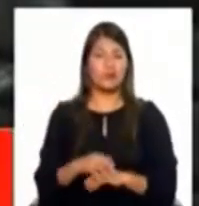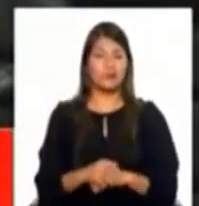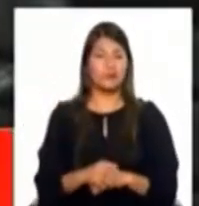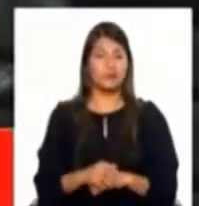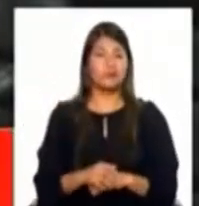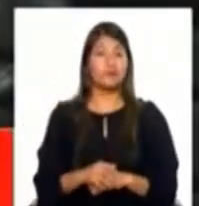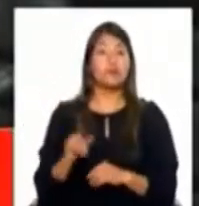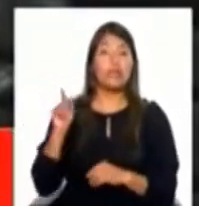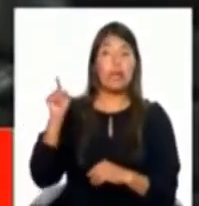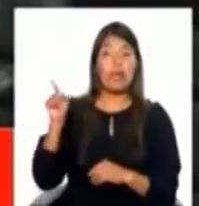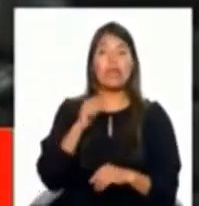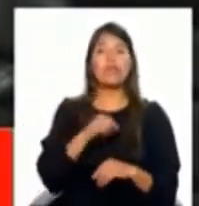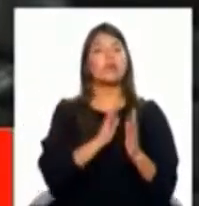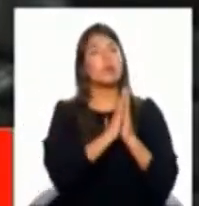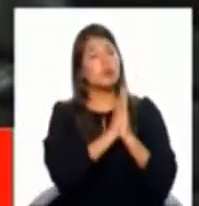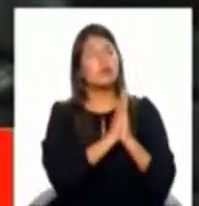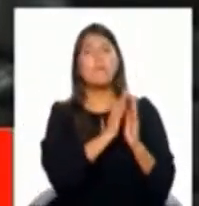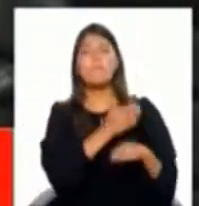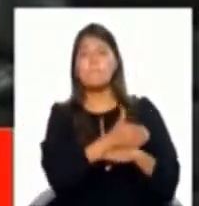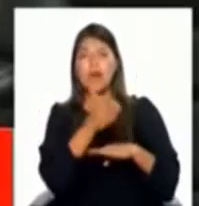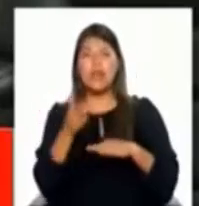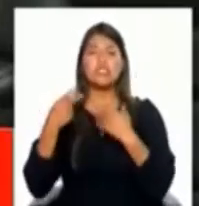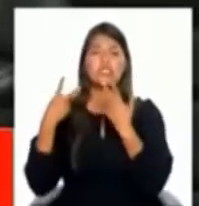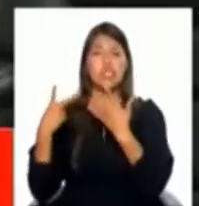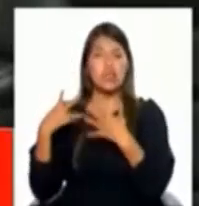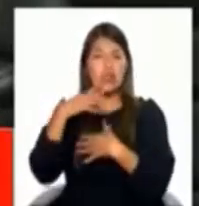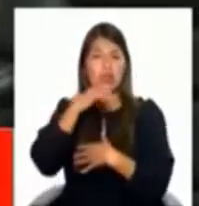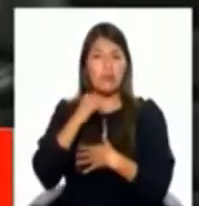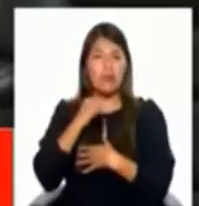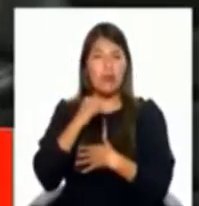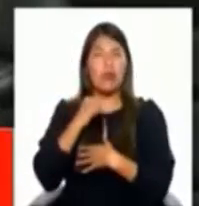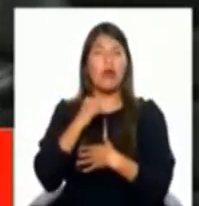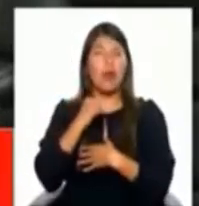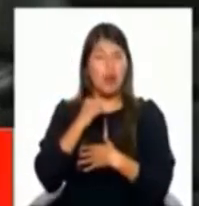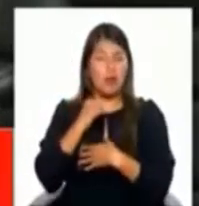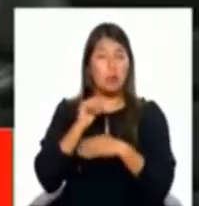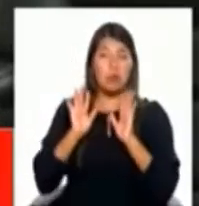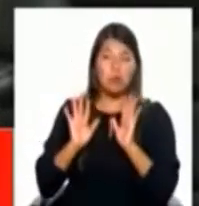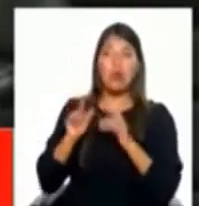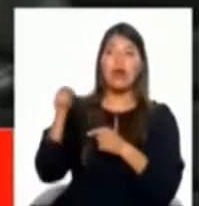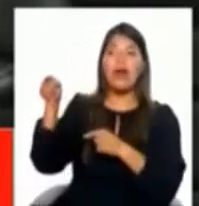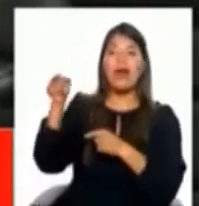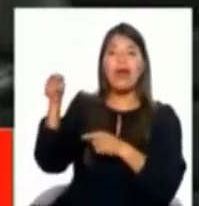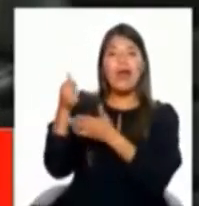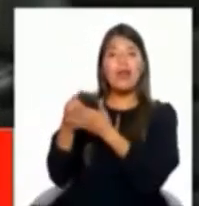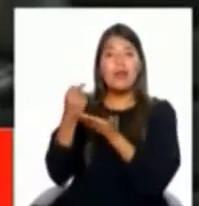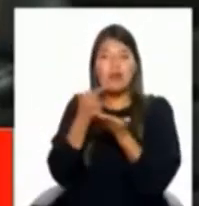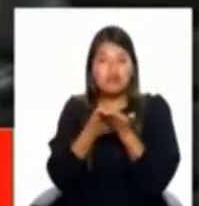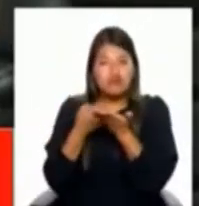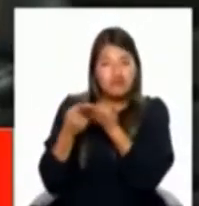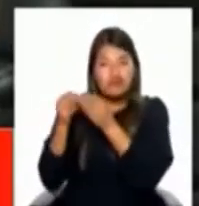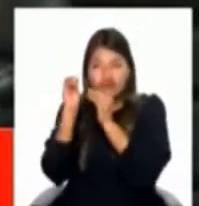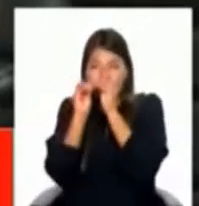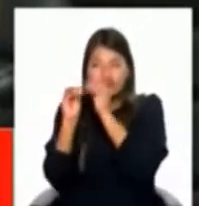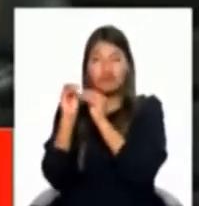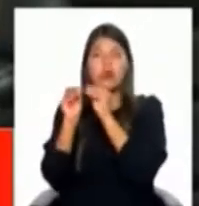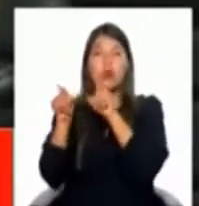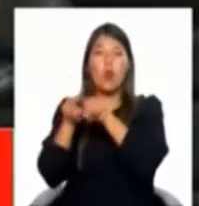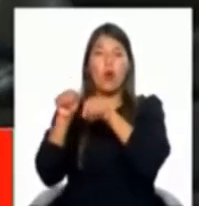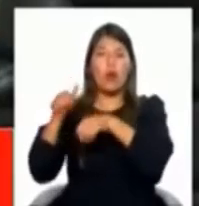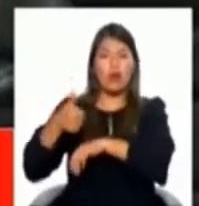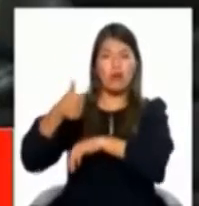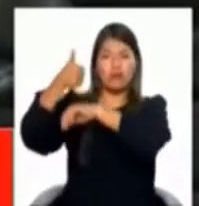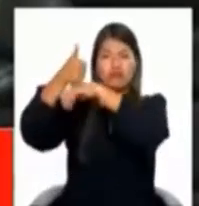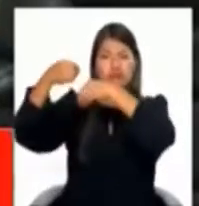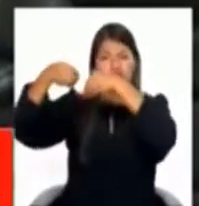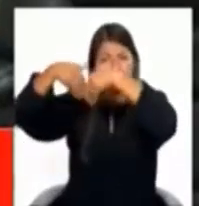ganando tiempo para presentar un organigrama fabricado, su supuesta organización